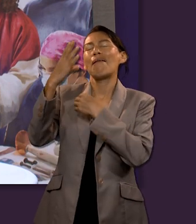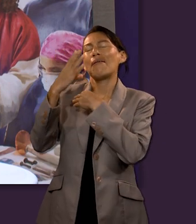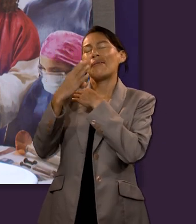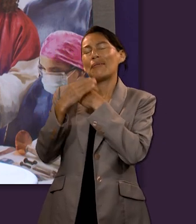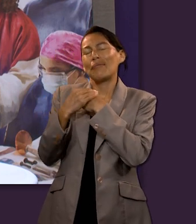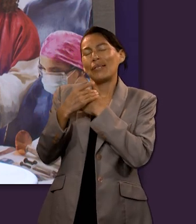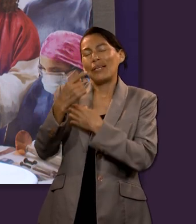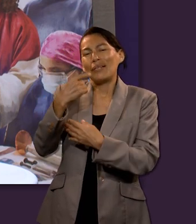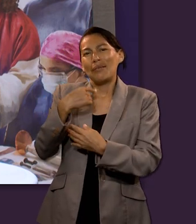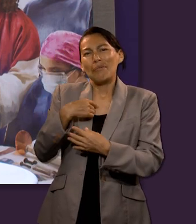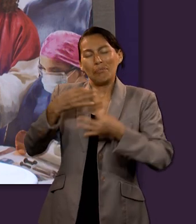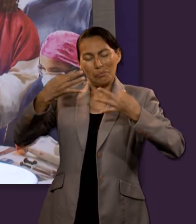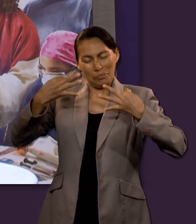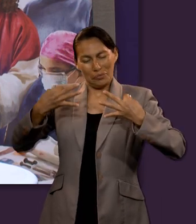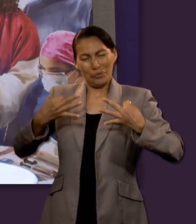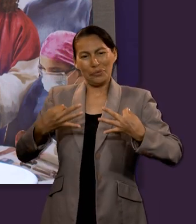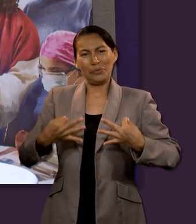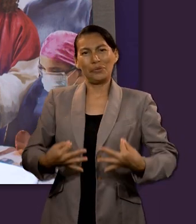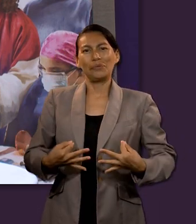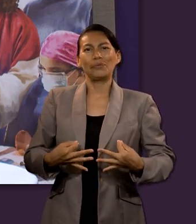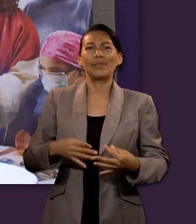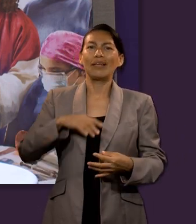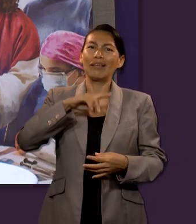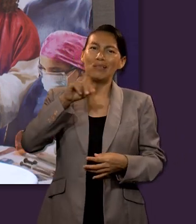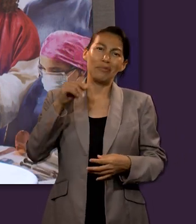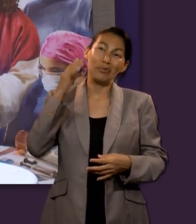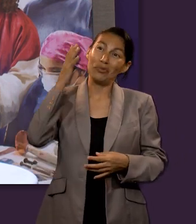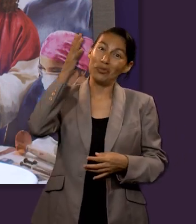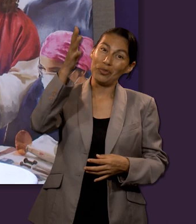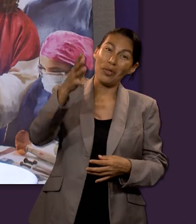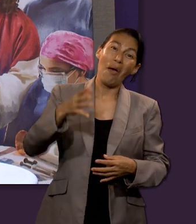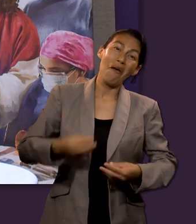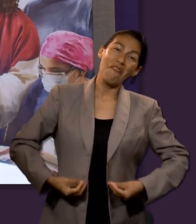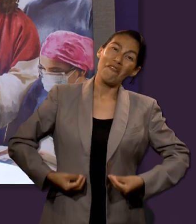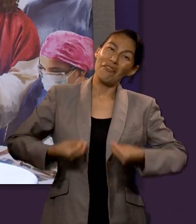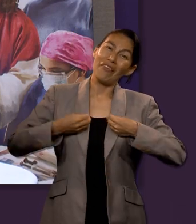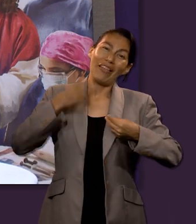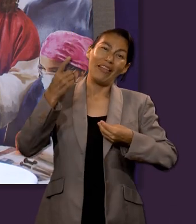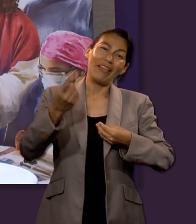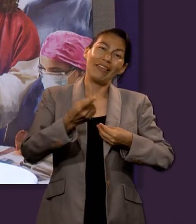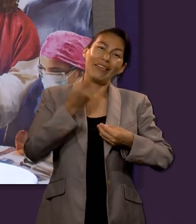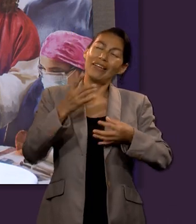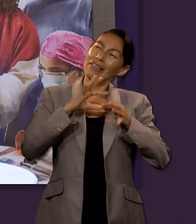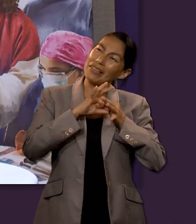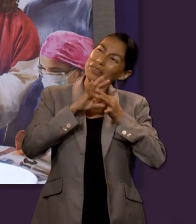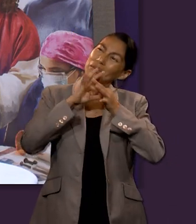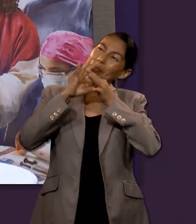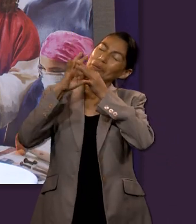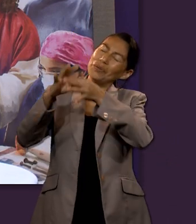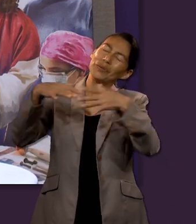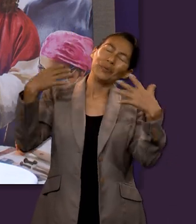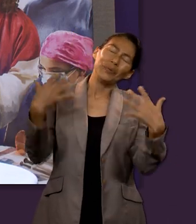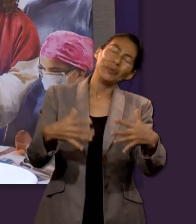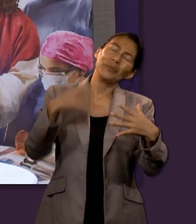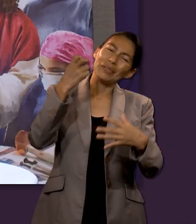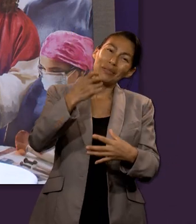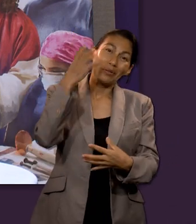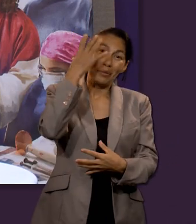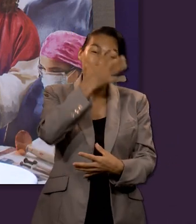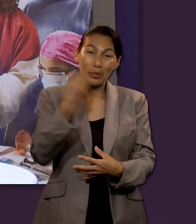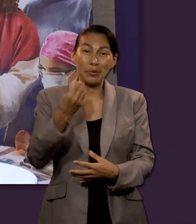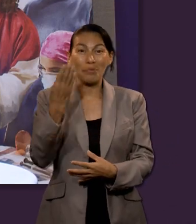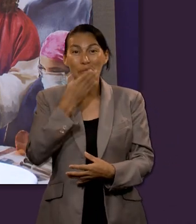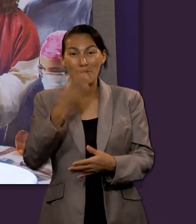su momento cristo me permitirá alcanzar el bien máximo que será la vida eterna